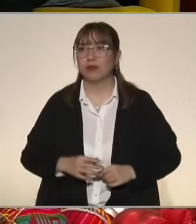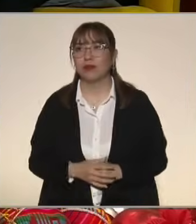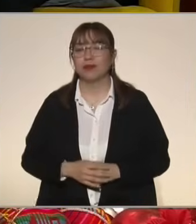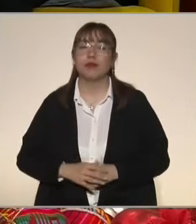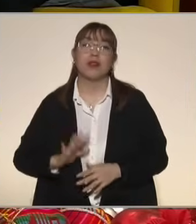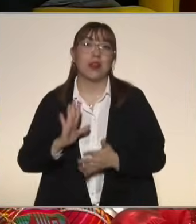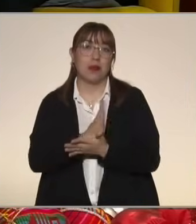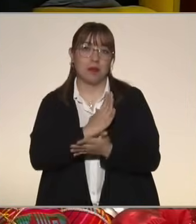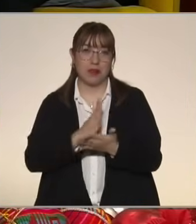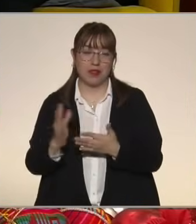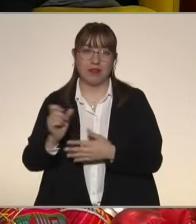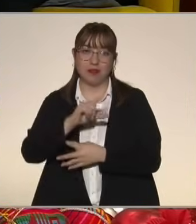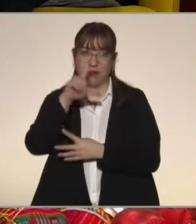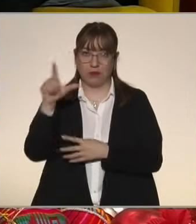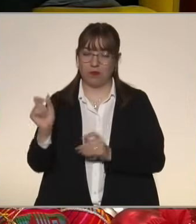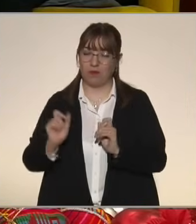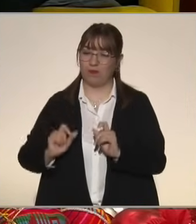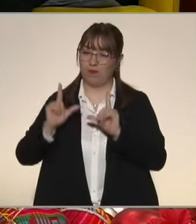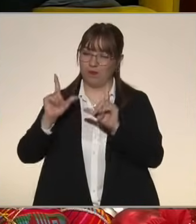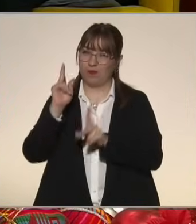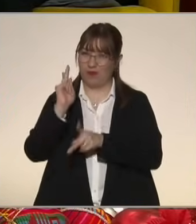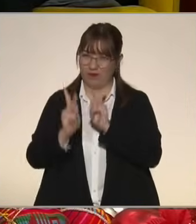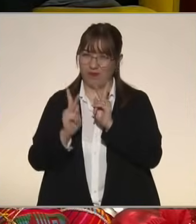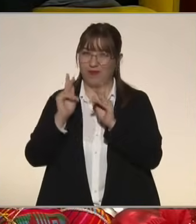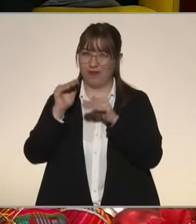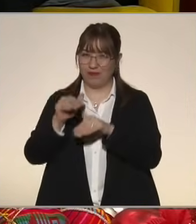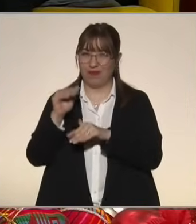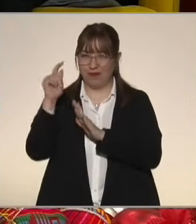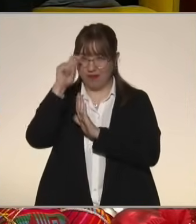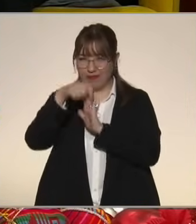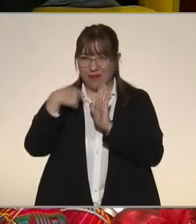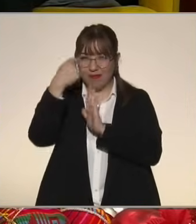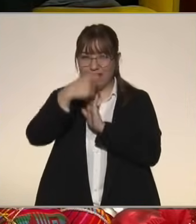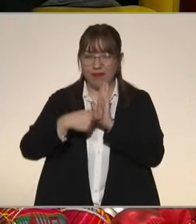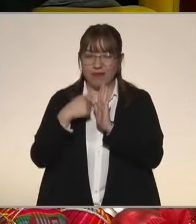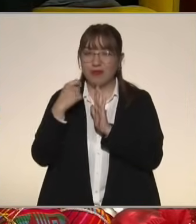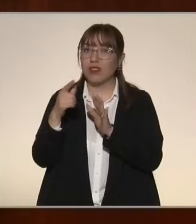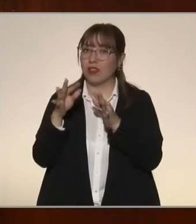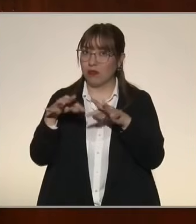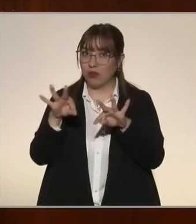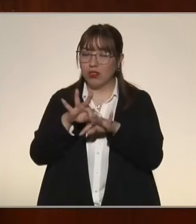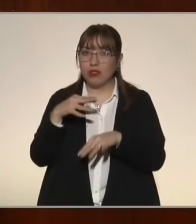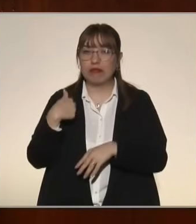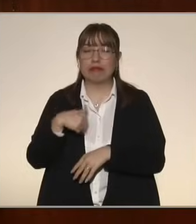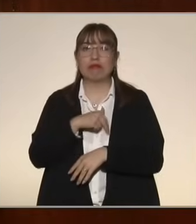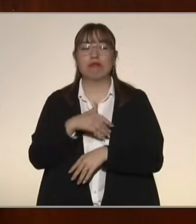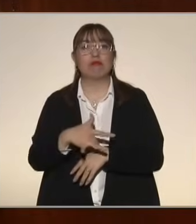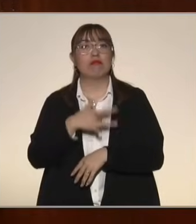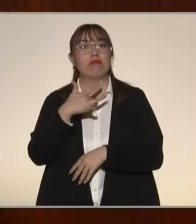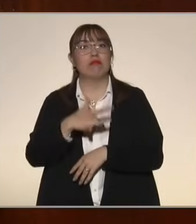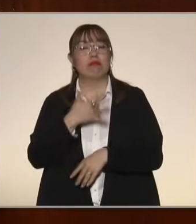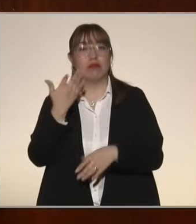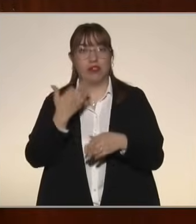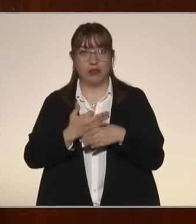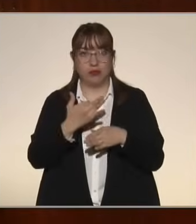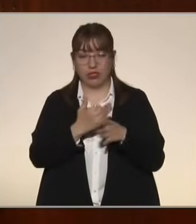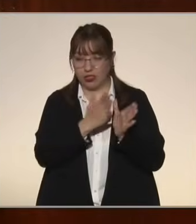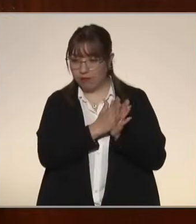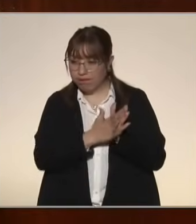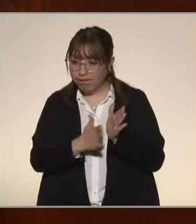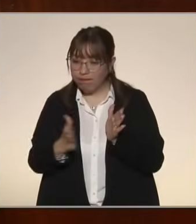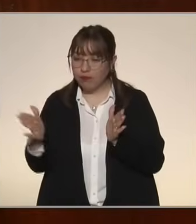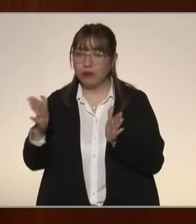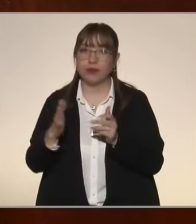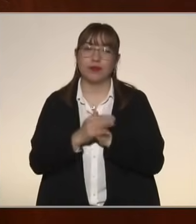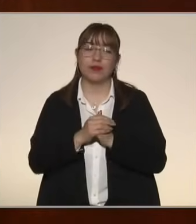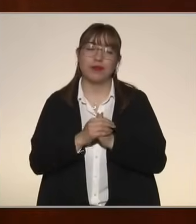retomar la cápsula que vimos, ¿no? Qué importante también en el estado de ánimo en el que nos ponemos nosotros en estos días. Y bueno,